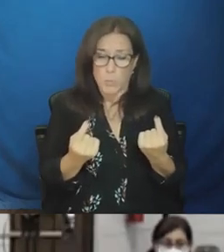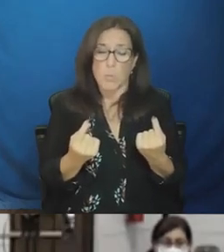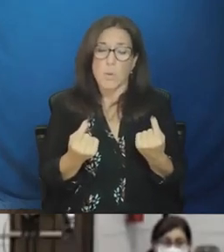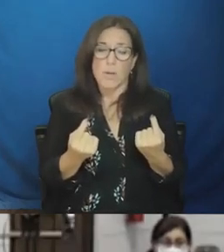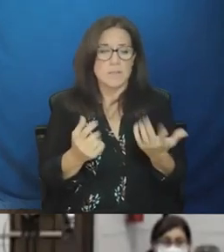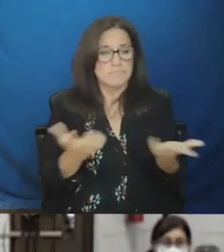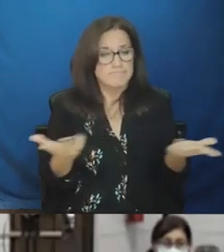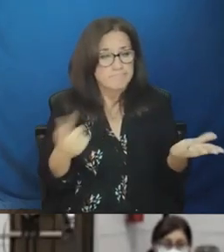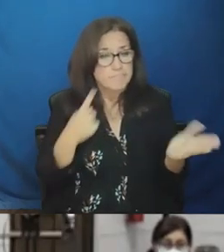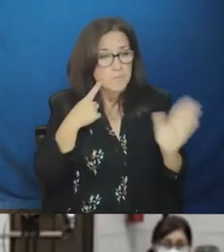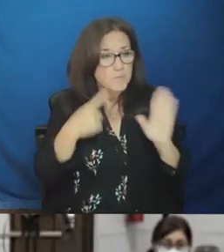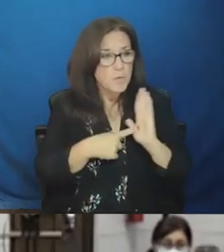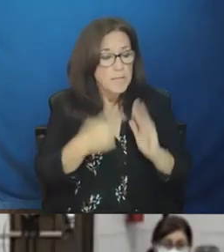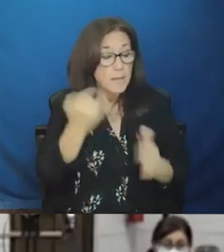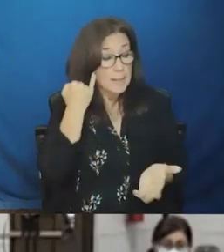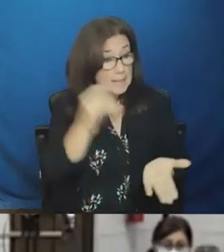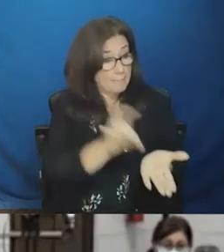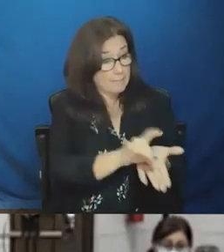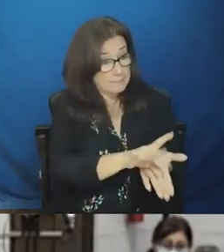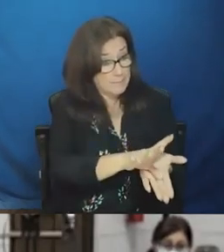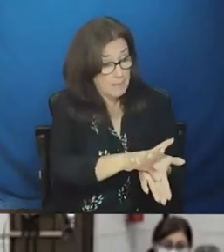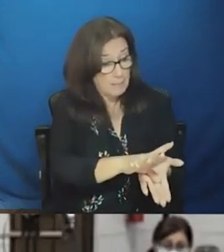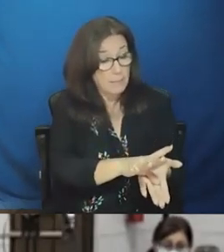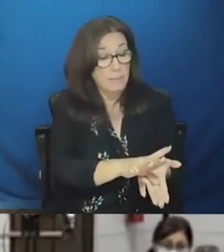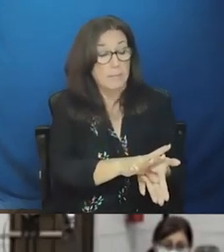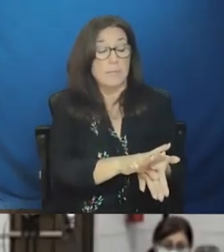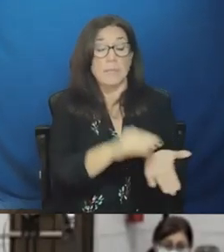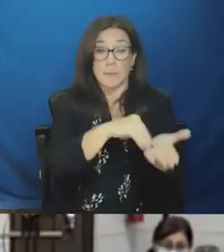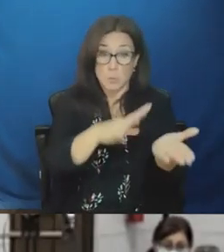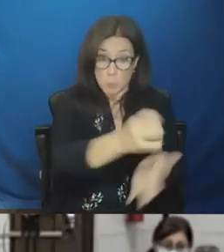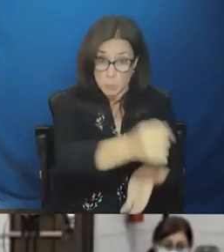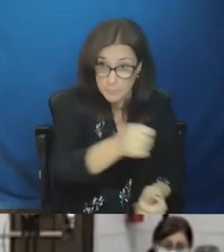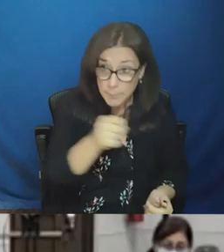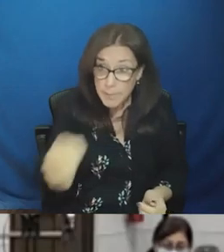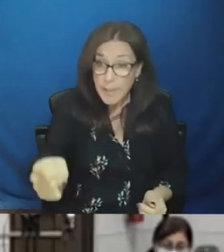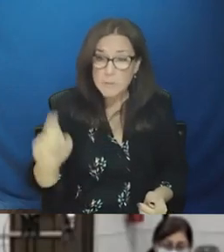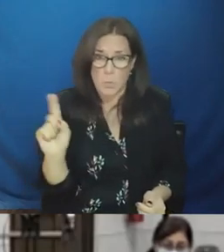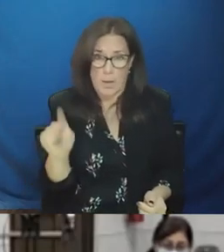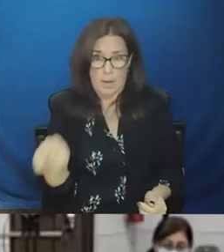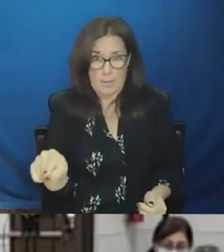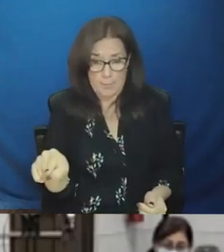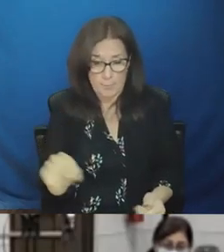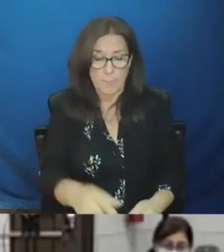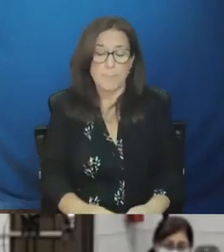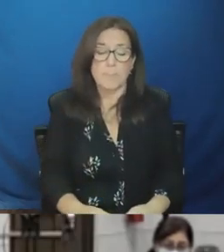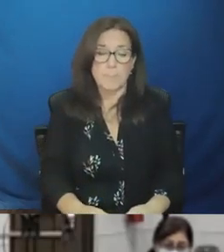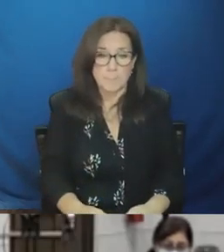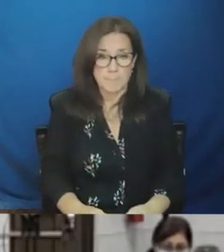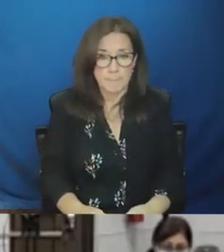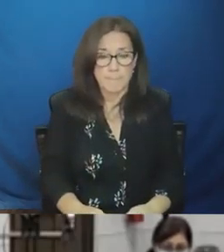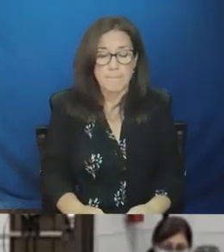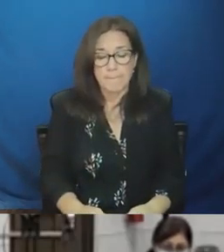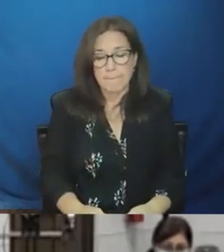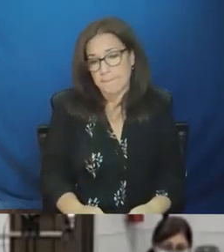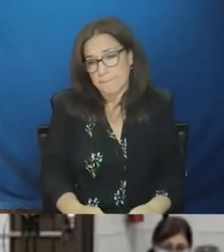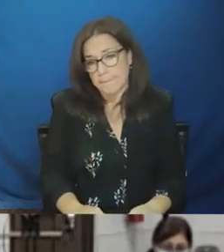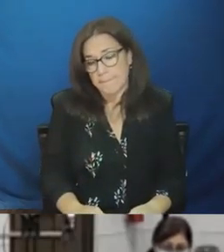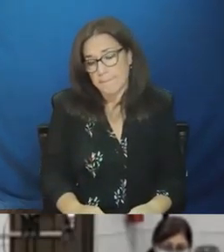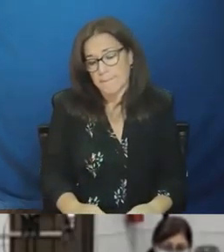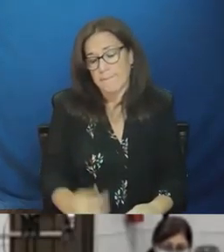pidió a mí que diera el informe sobre gestión de acción con respecto a dónde están nuestros estudiantes cuando